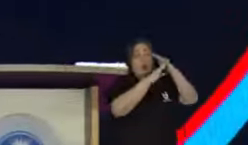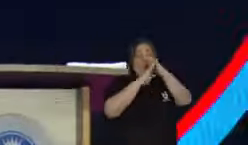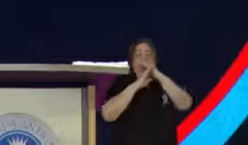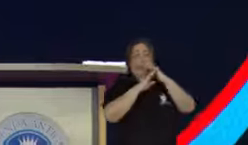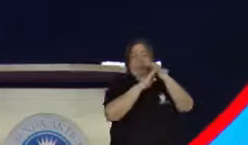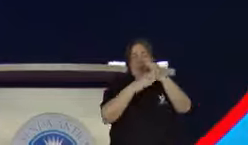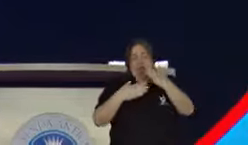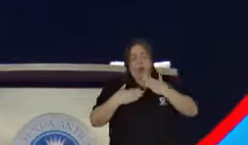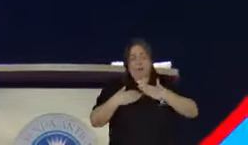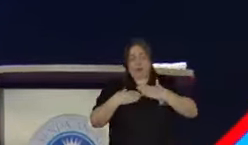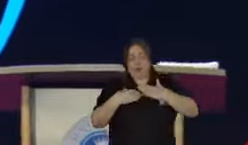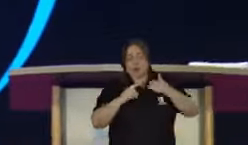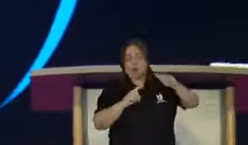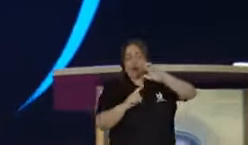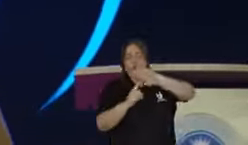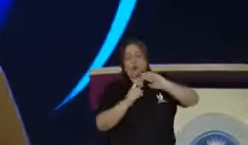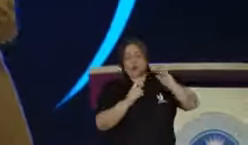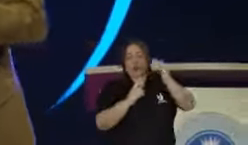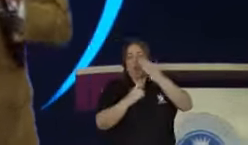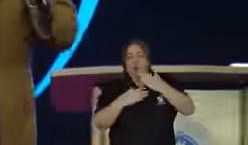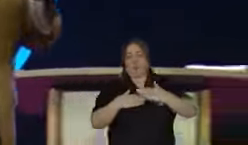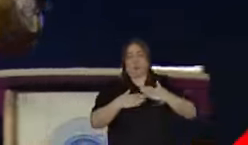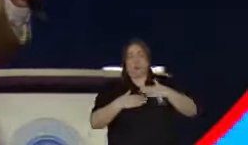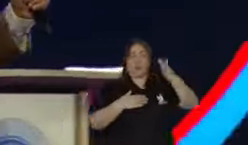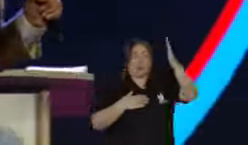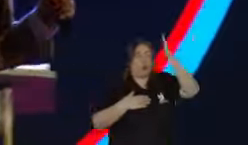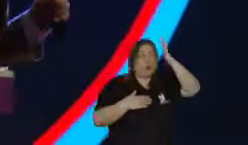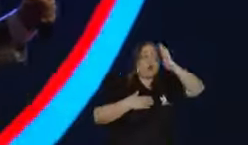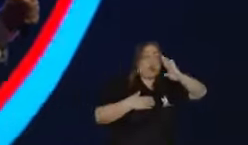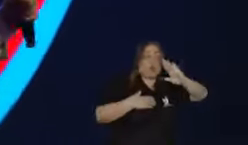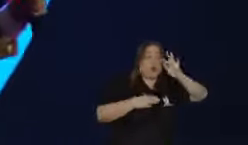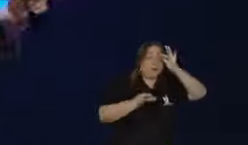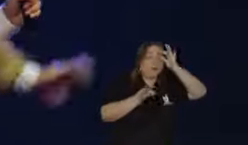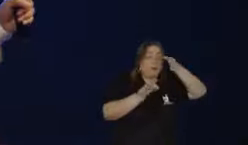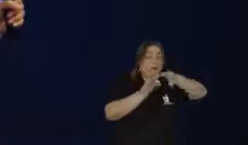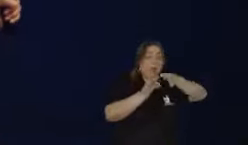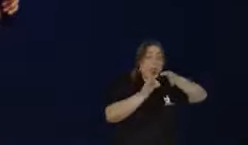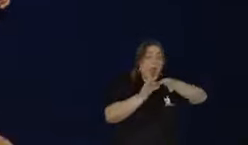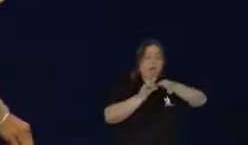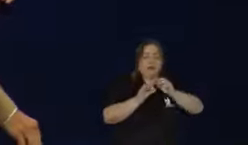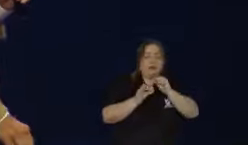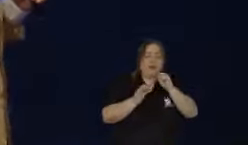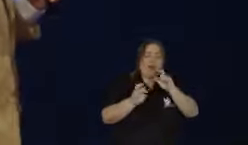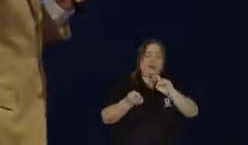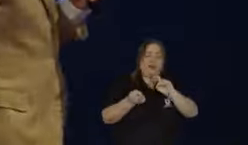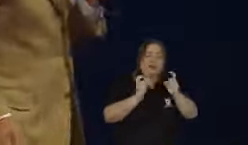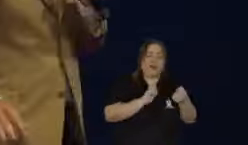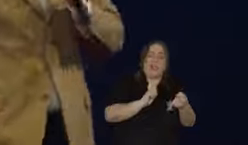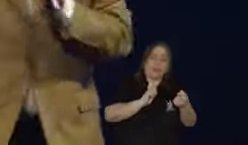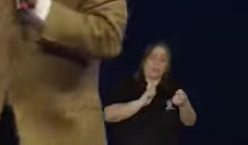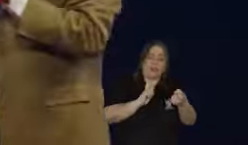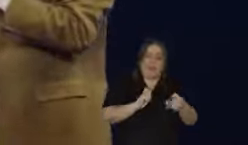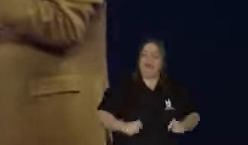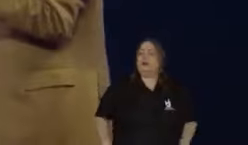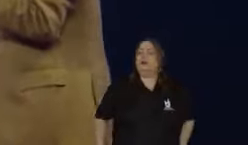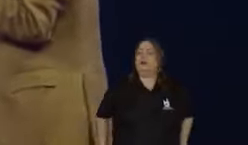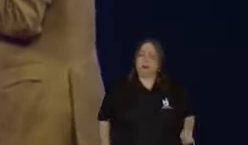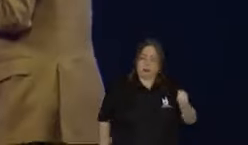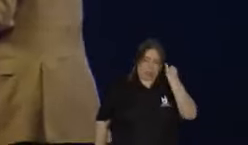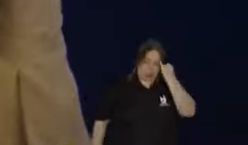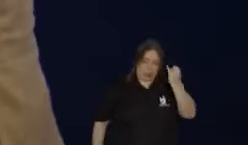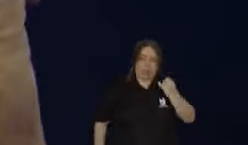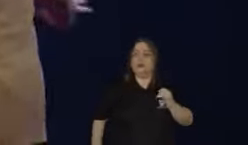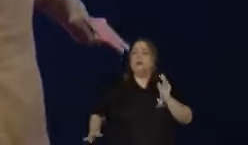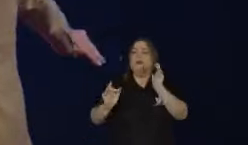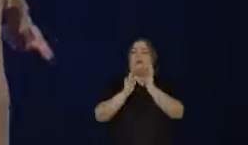Él estará, Él va a seguir siendo fiel. Su verdad va a ser inconmovible. Oh, Jesús.